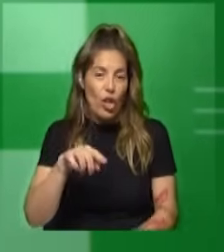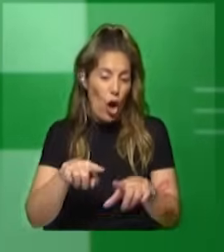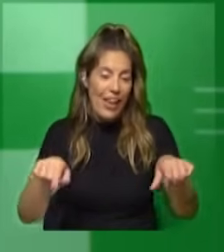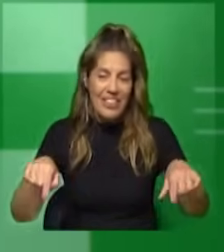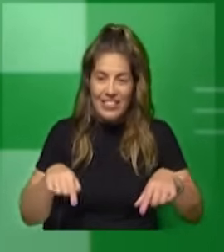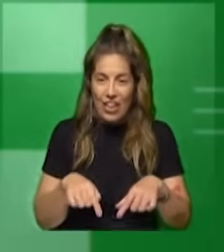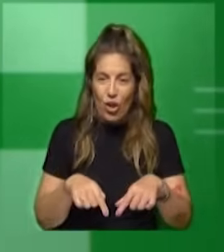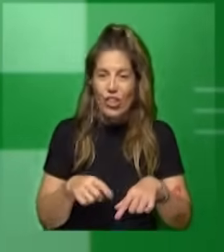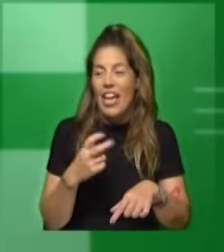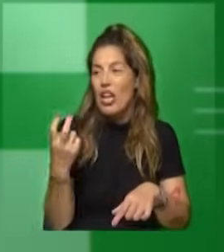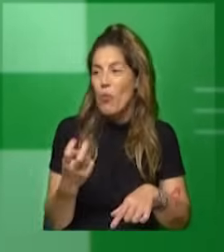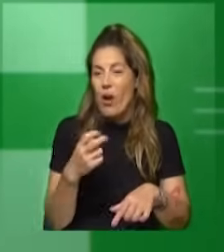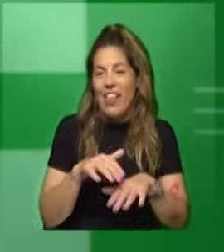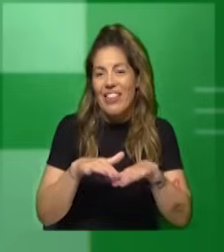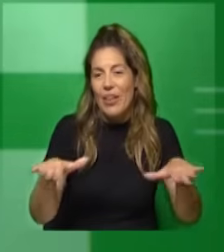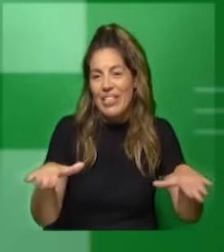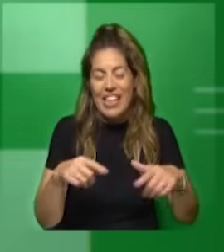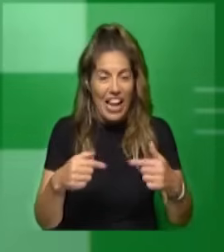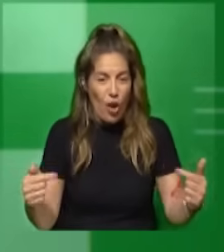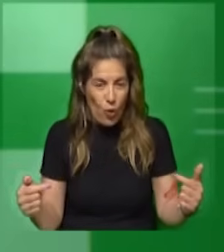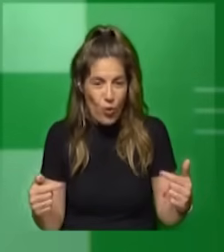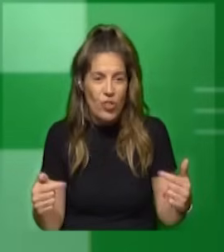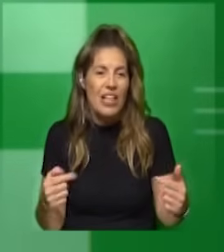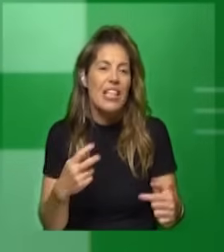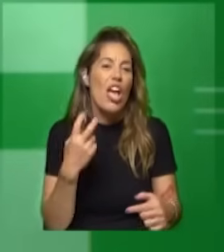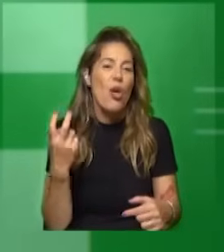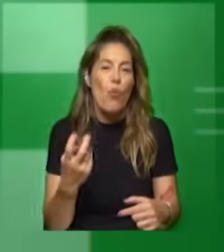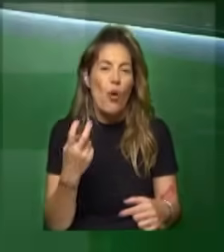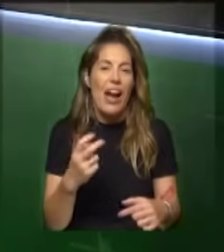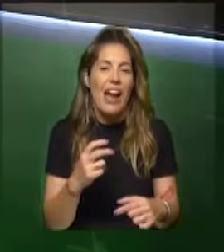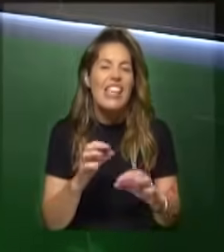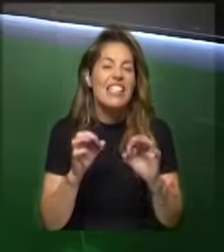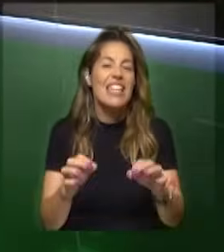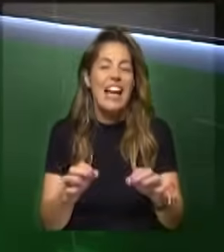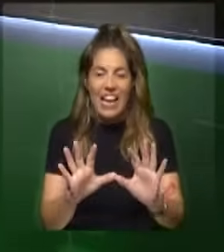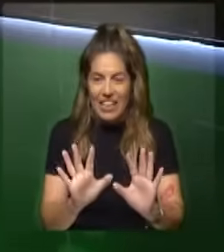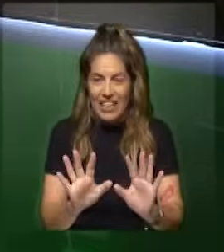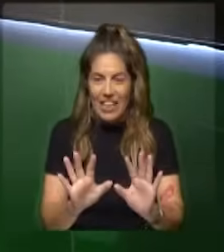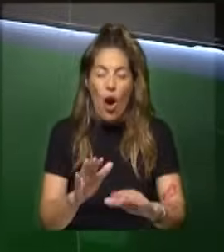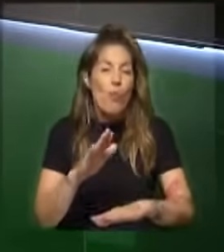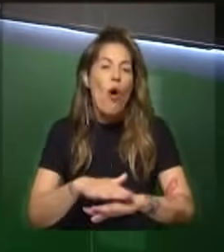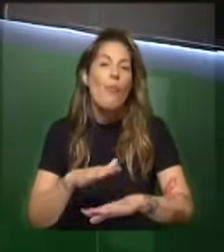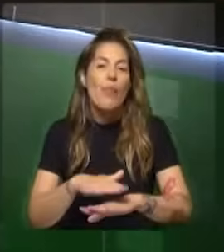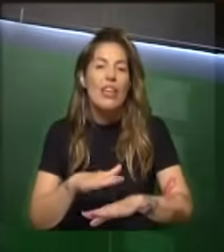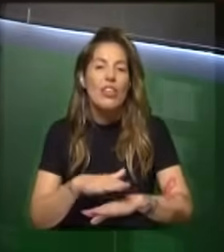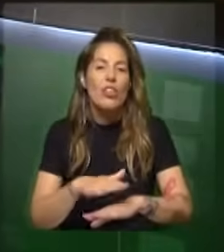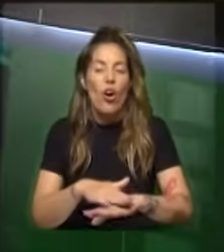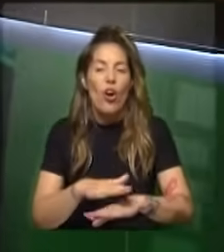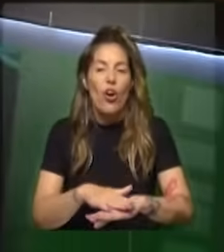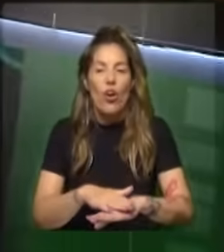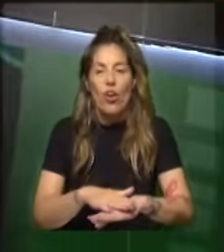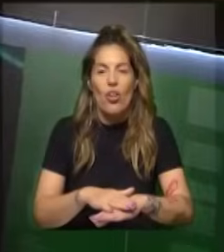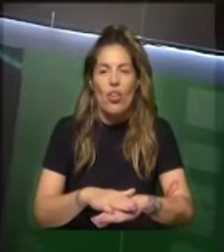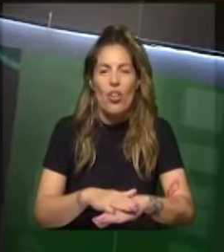y tratar de estabilizar las cosas y tratar de ¿no? llegar a un momento de, digamos,